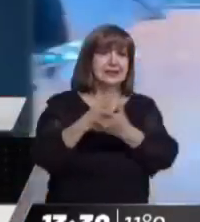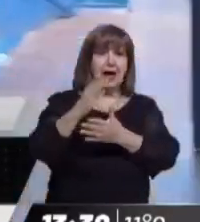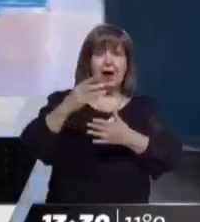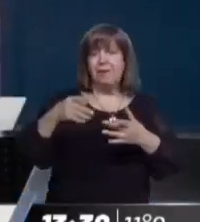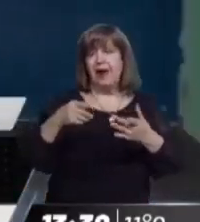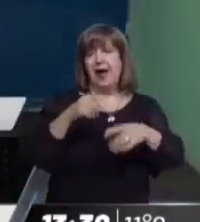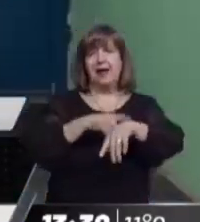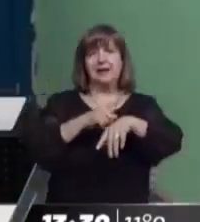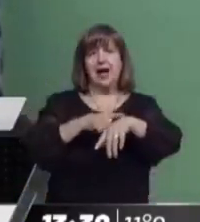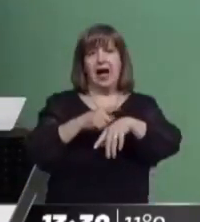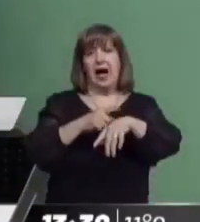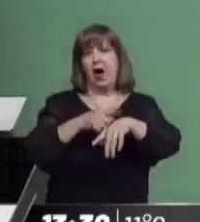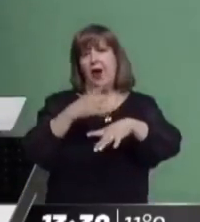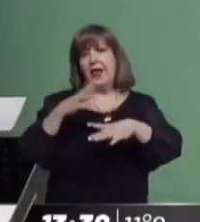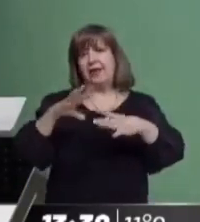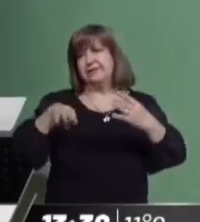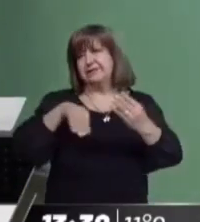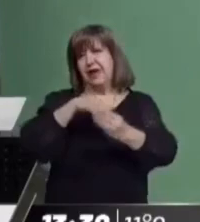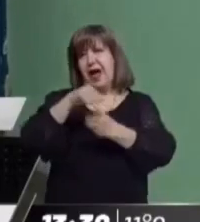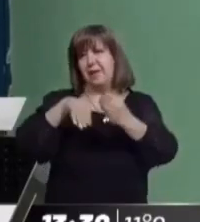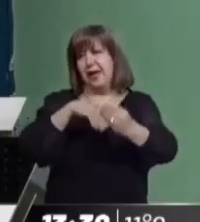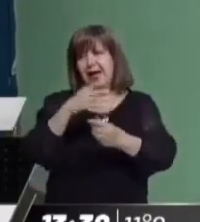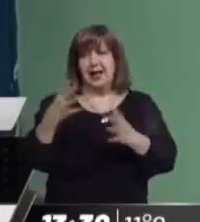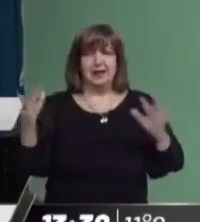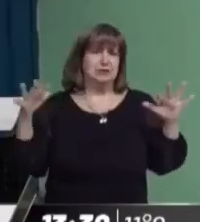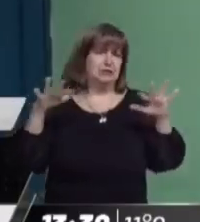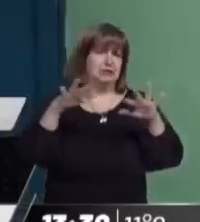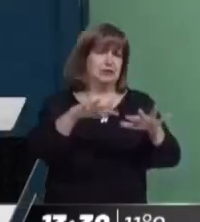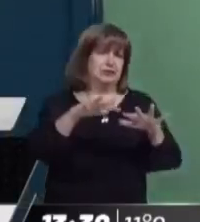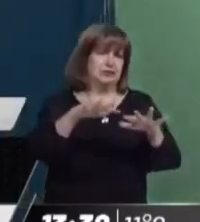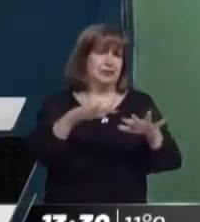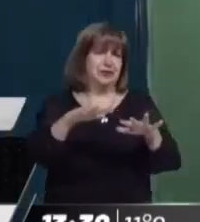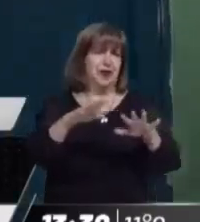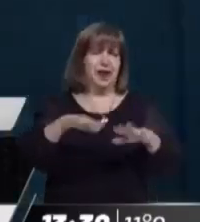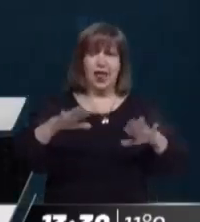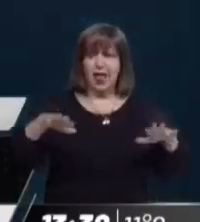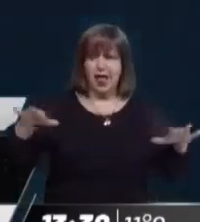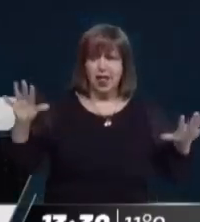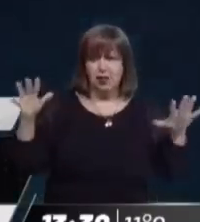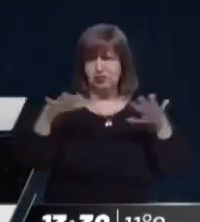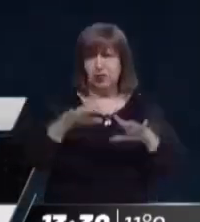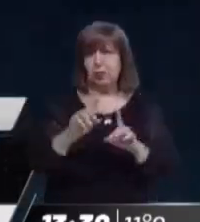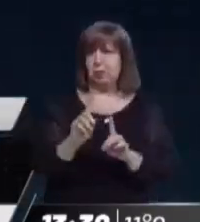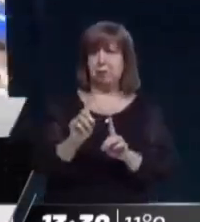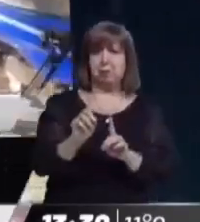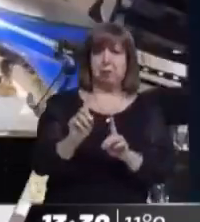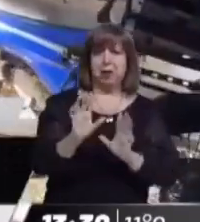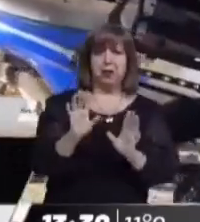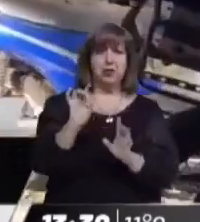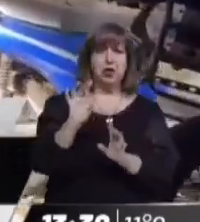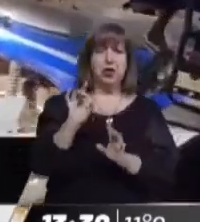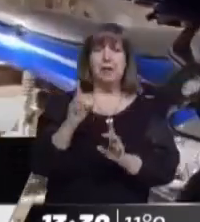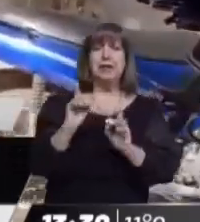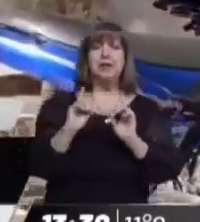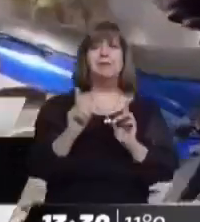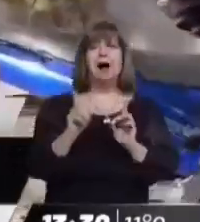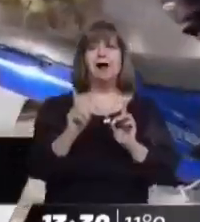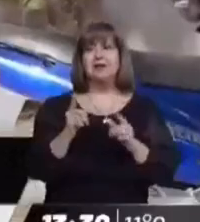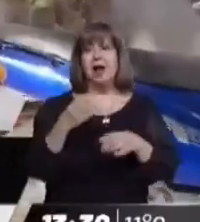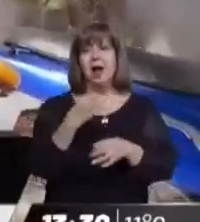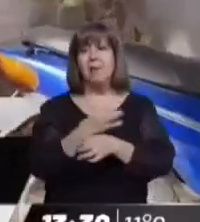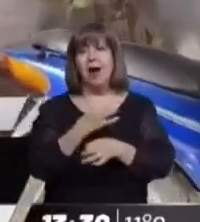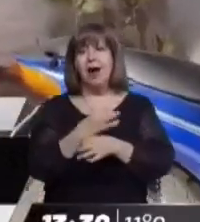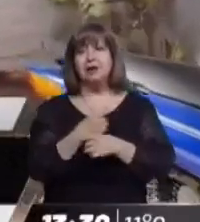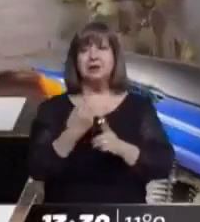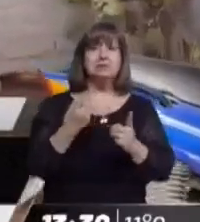está llena de papás y de niños. Y fíjense lo que es ahora. Hay personal de la escuela,